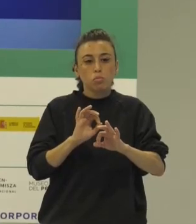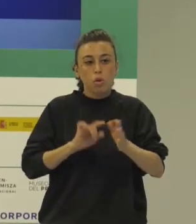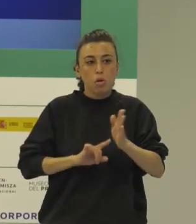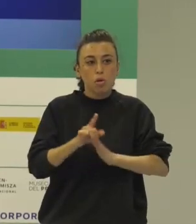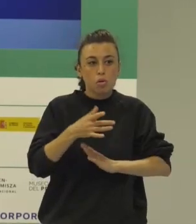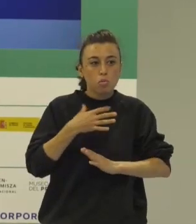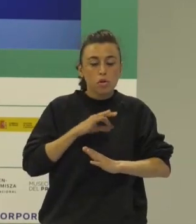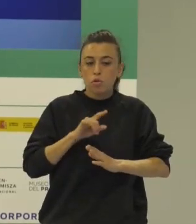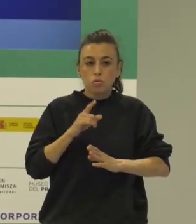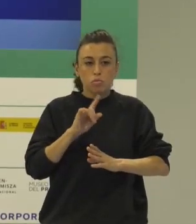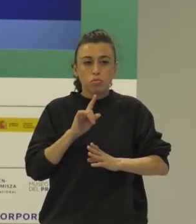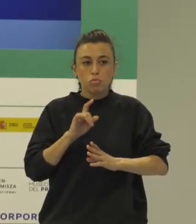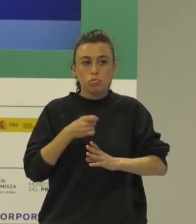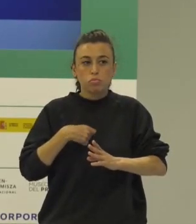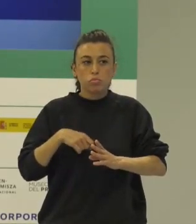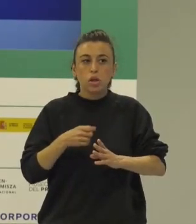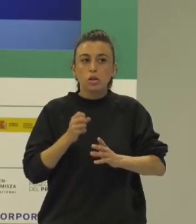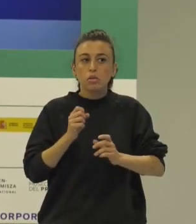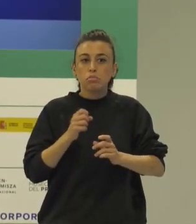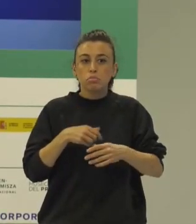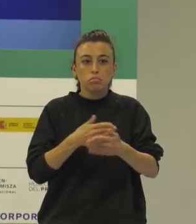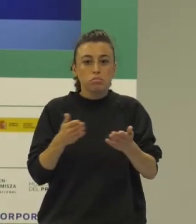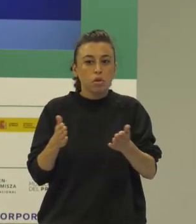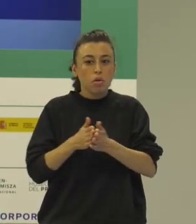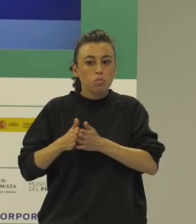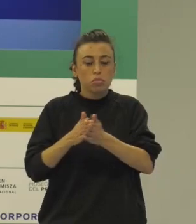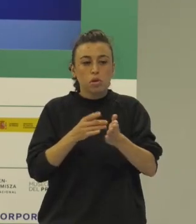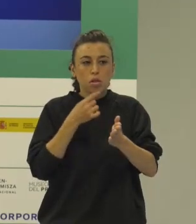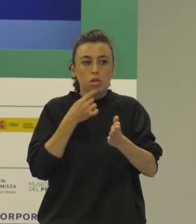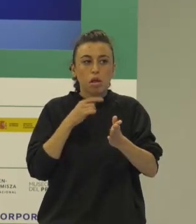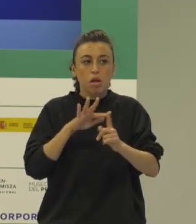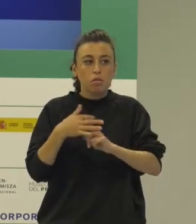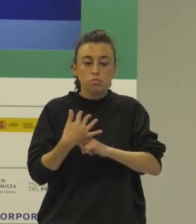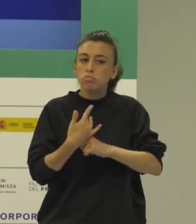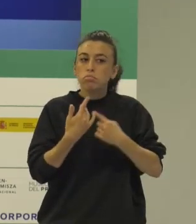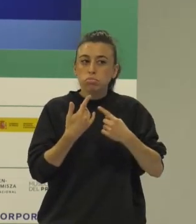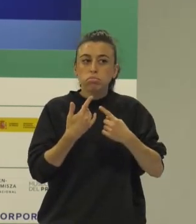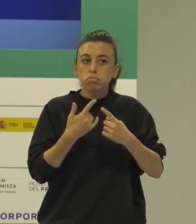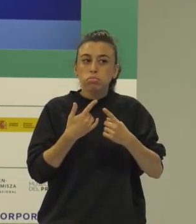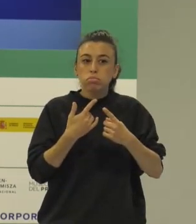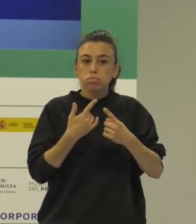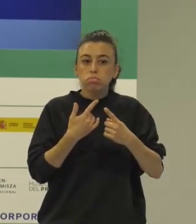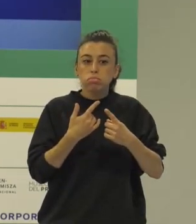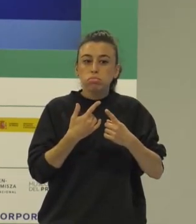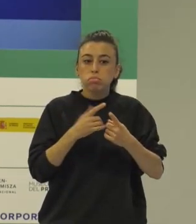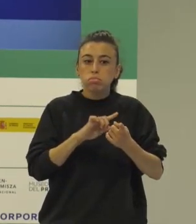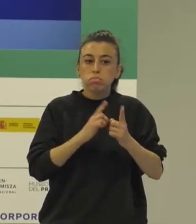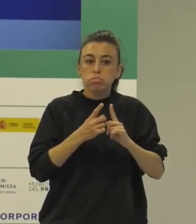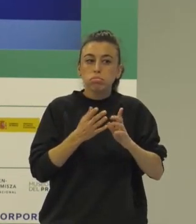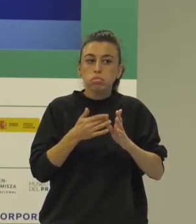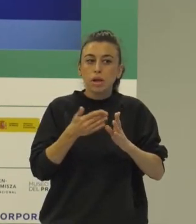cierto, ya no los están asesinando, pero no ha dejado de ser el modelo que había sido hasta hace